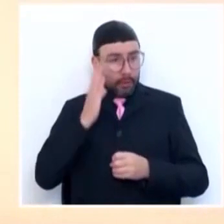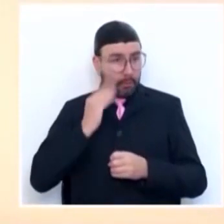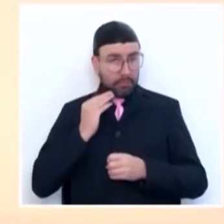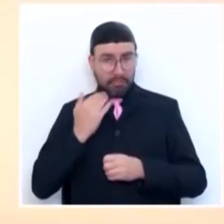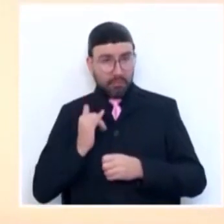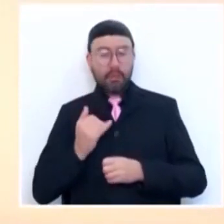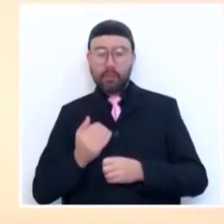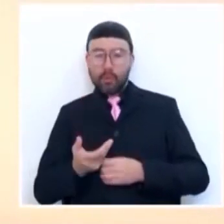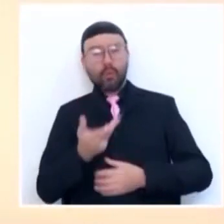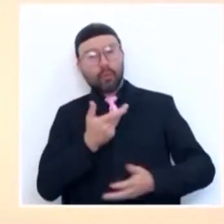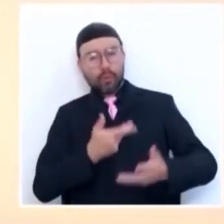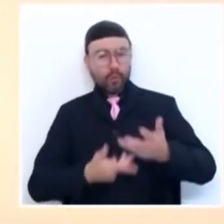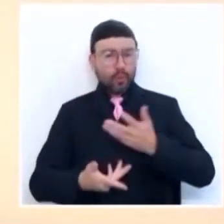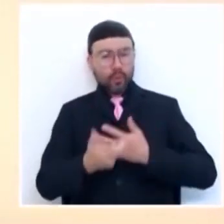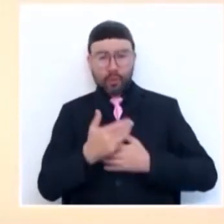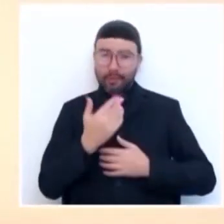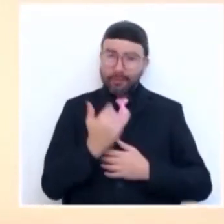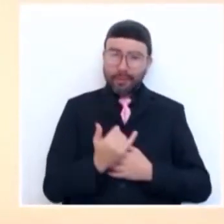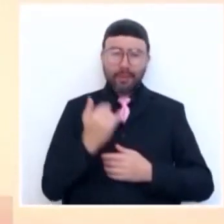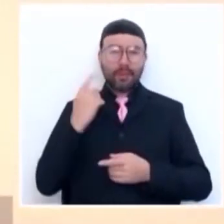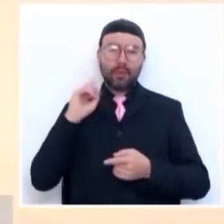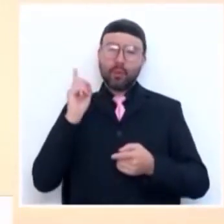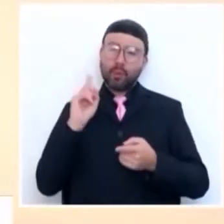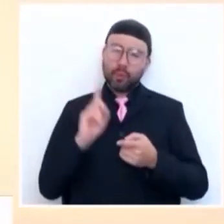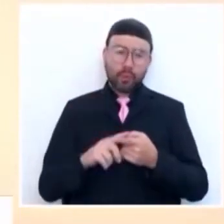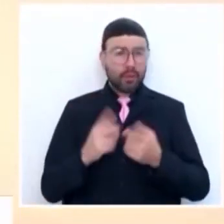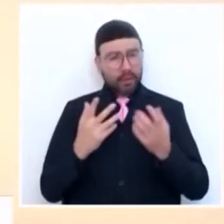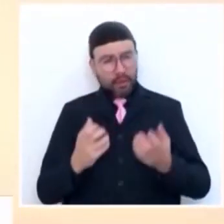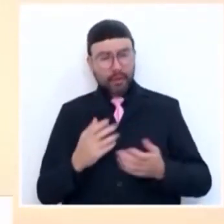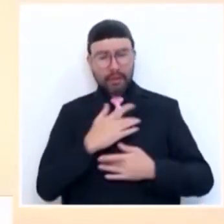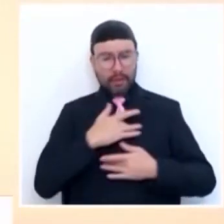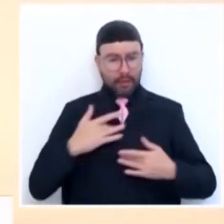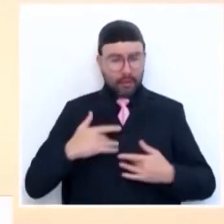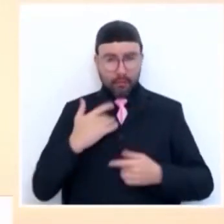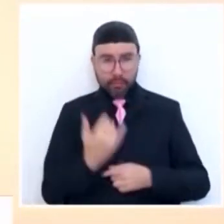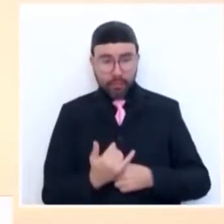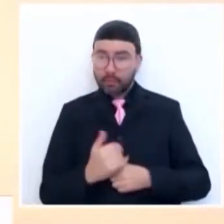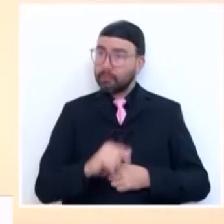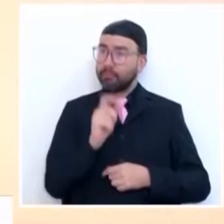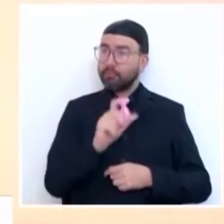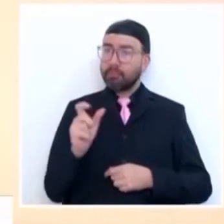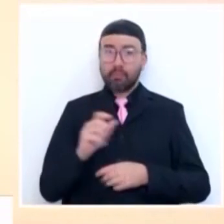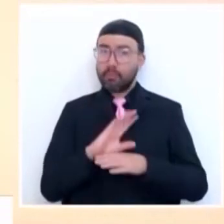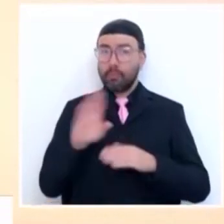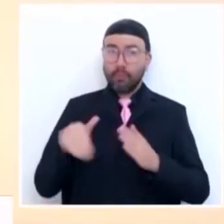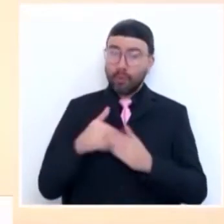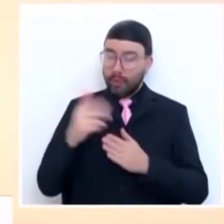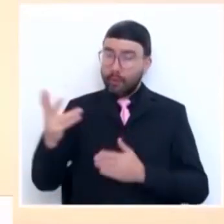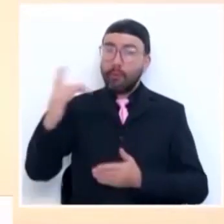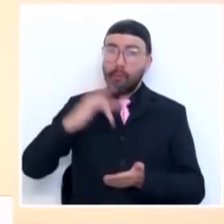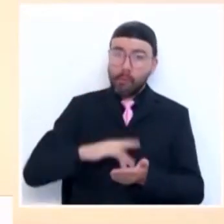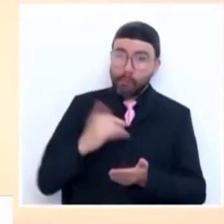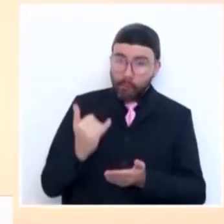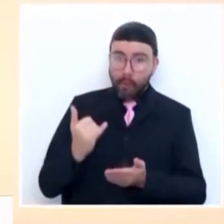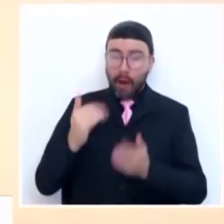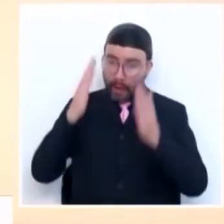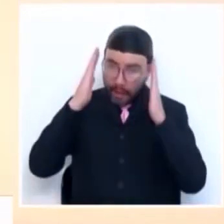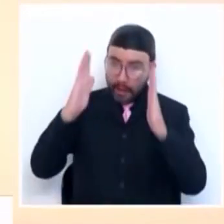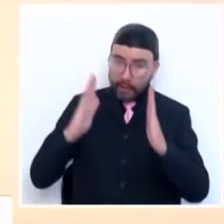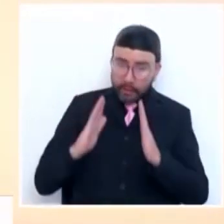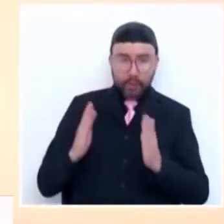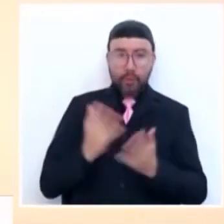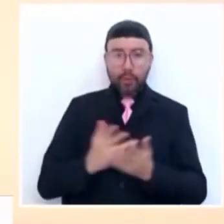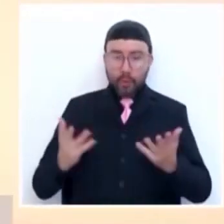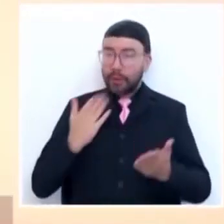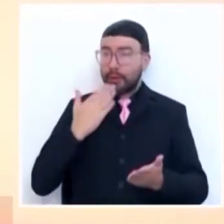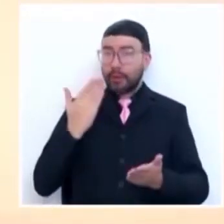experiencia en este trasegar de querer ser saludable con todas las personas que ahora nos ven y nos escuchan. Muchas gracias. A